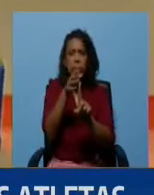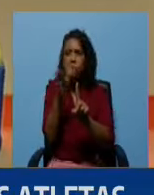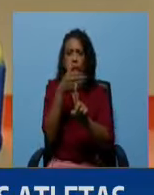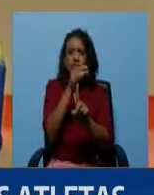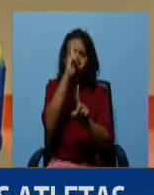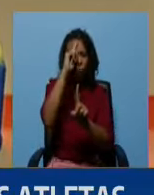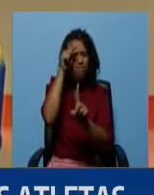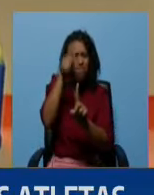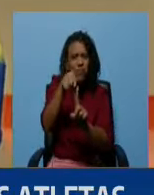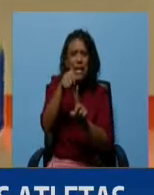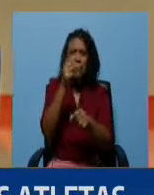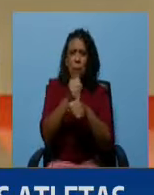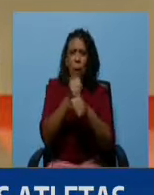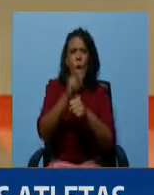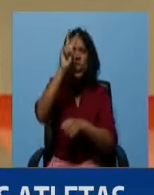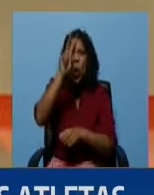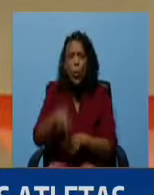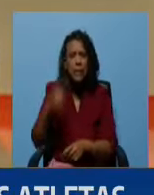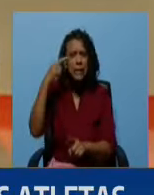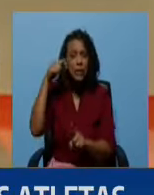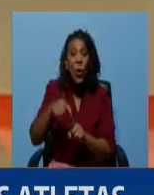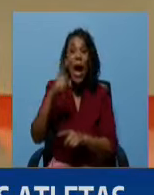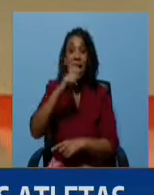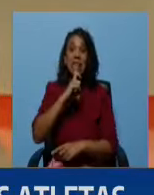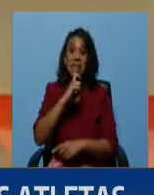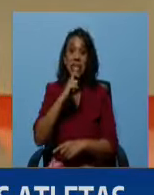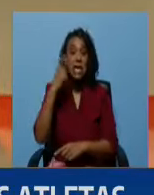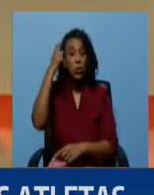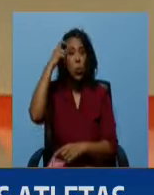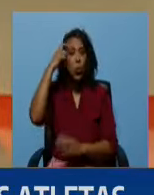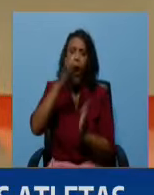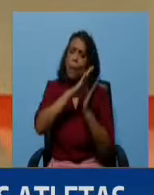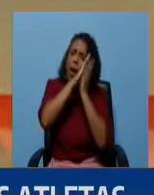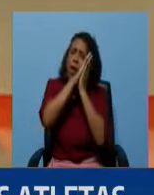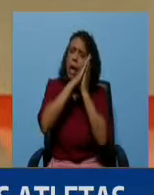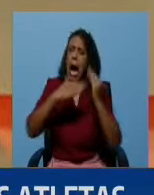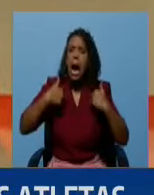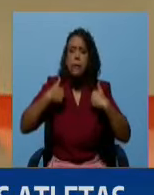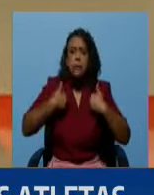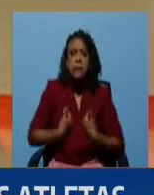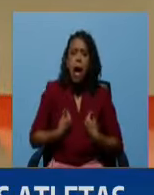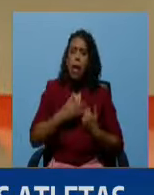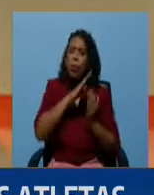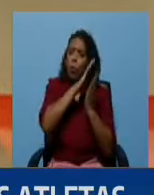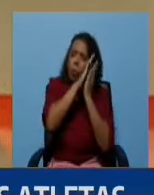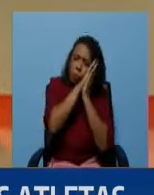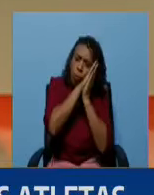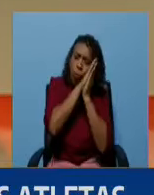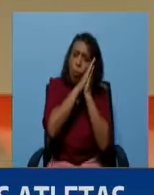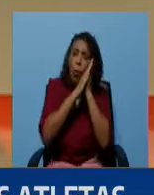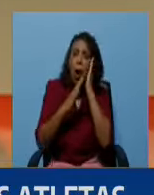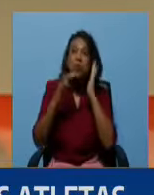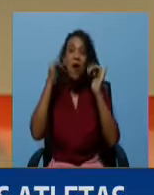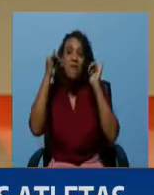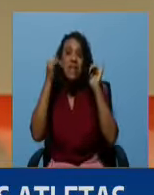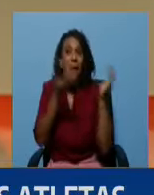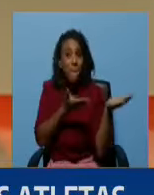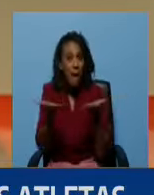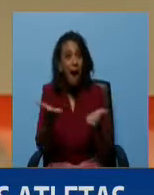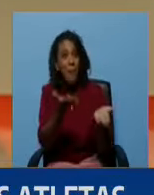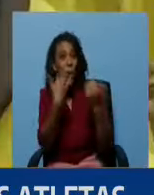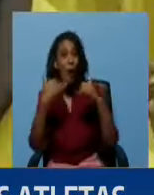brutal. Porque hay días que cuesta levantarse, ¿verdad? O hay días que te sale una rumbita.